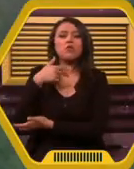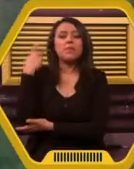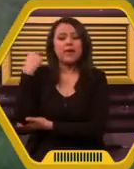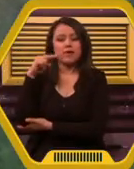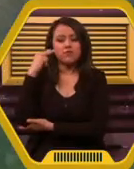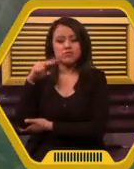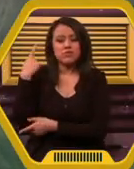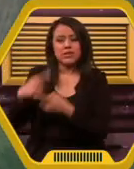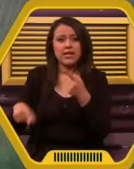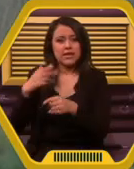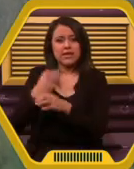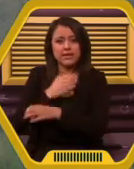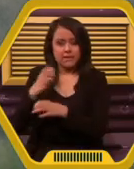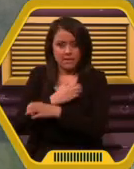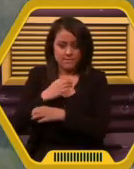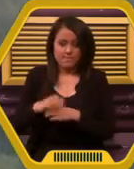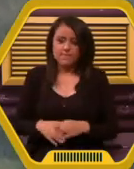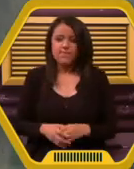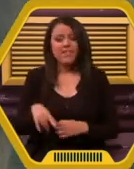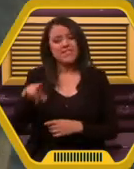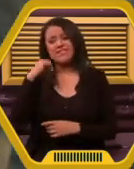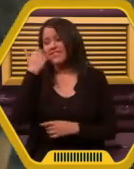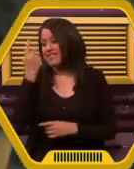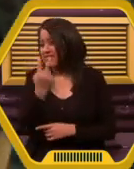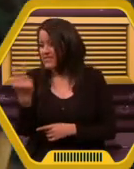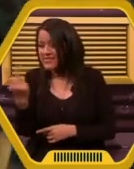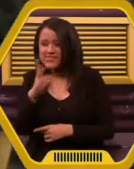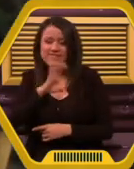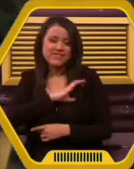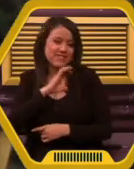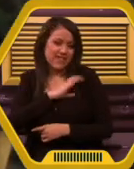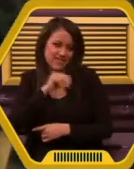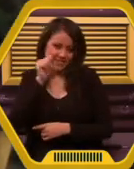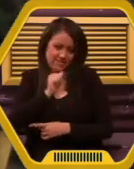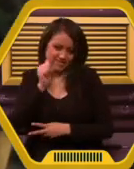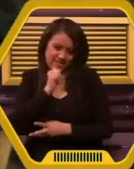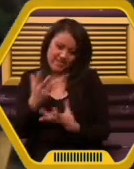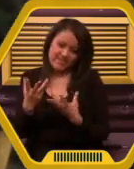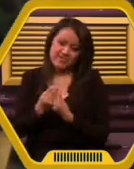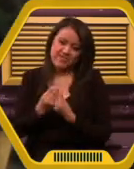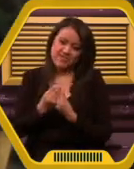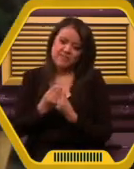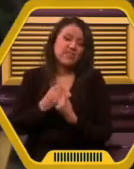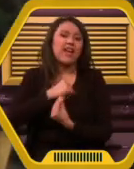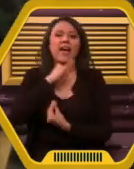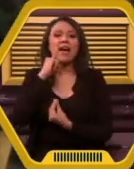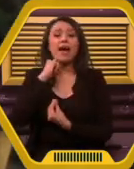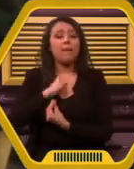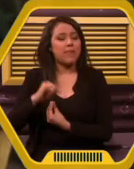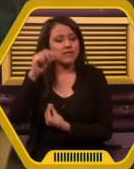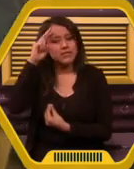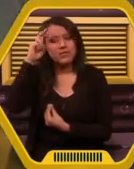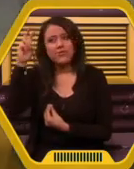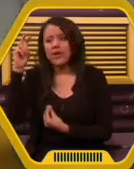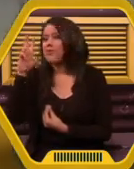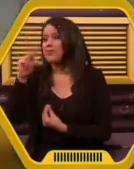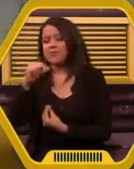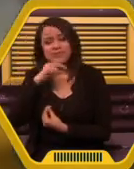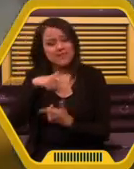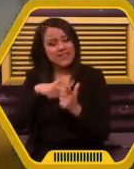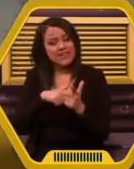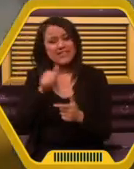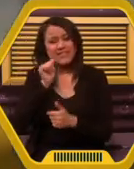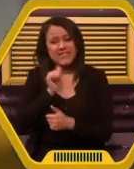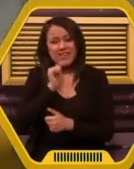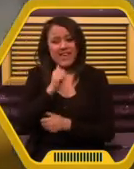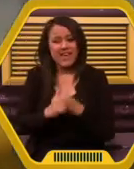Veracruz. Ustedes son mis consentidos y siempre voy a estar a su lado. Nunca dejen de ser los niños que son. Cada año